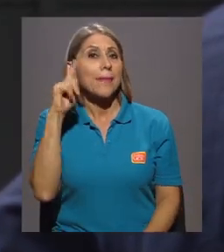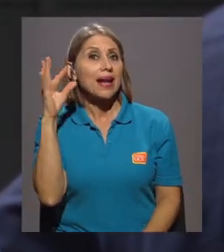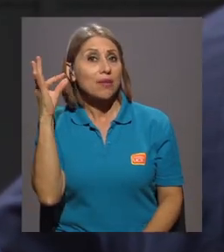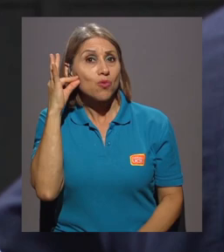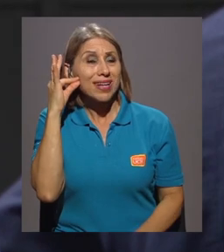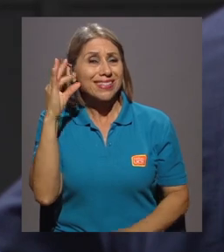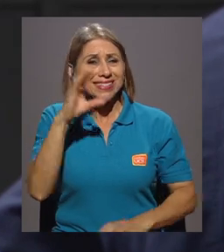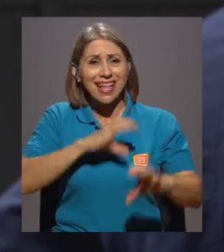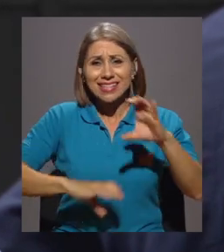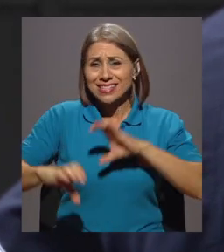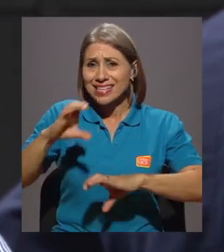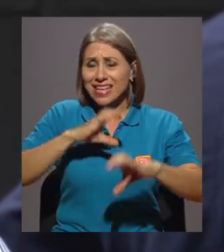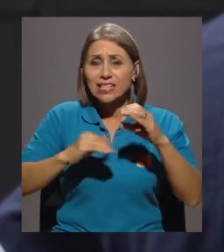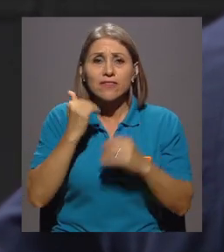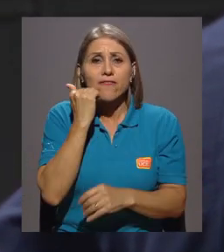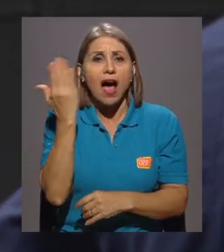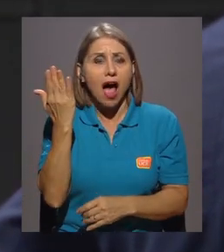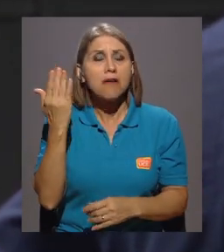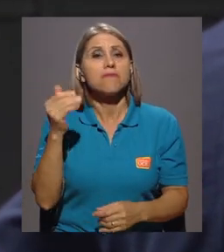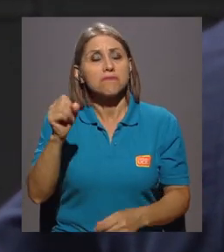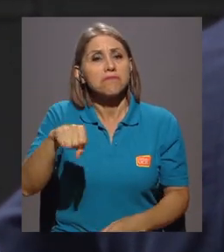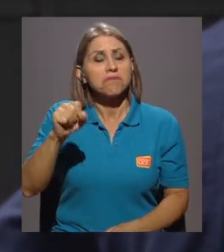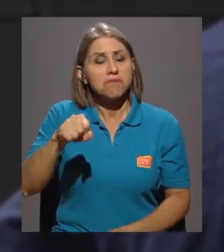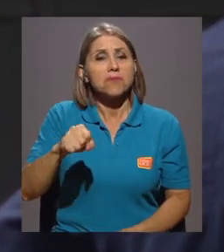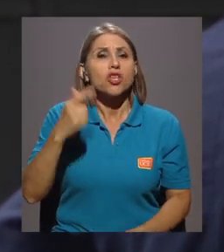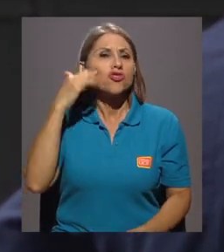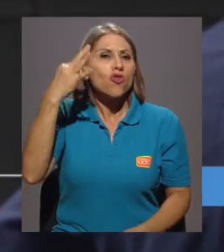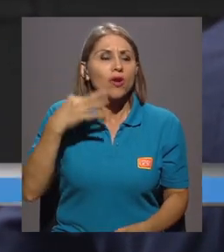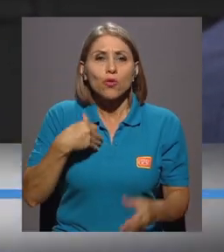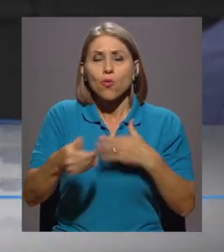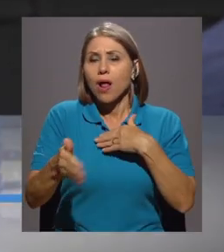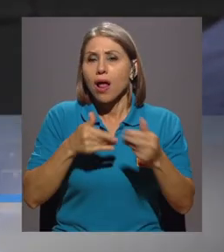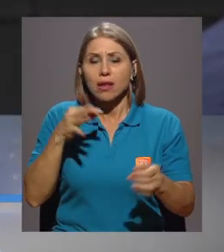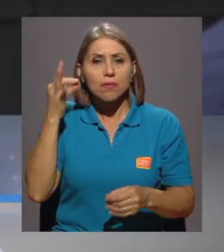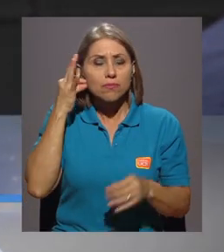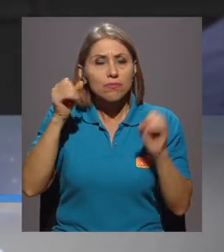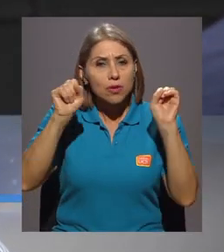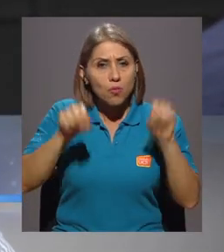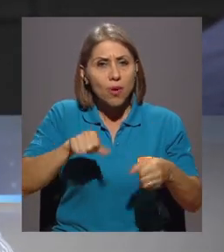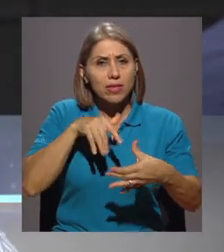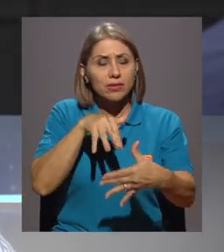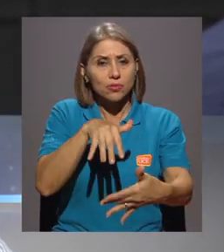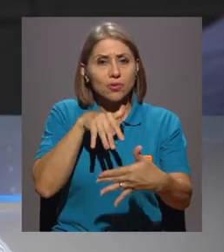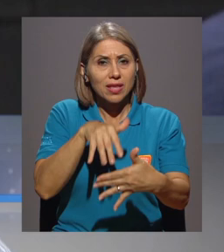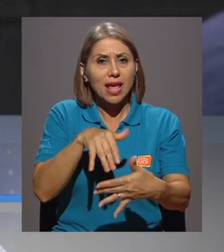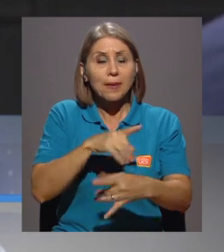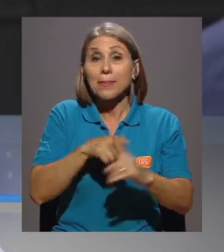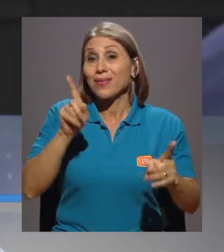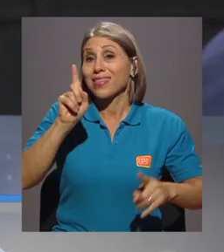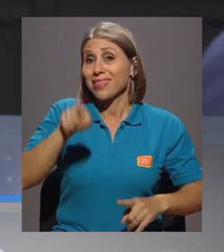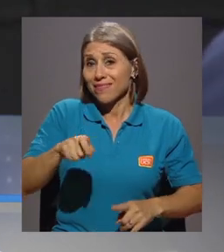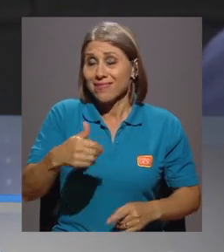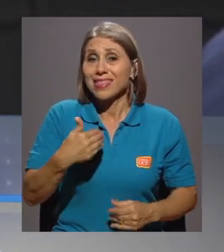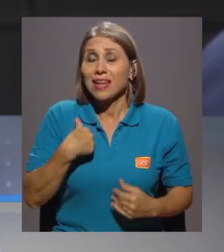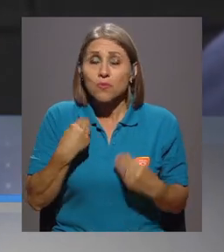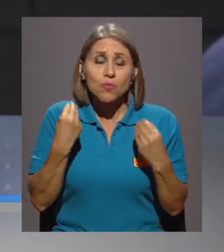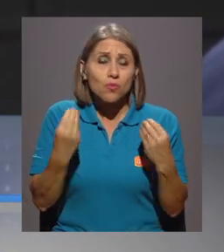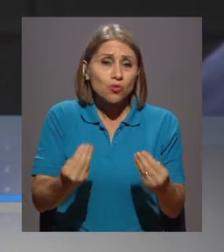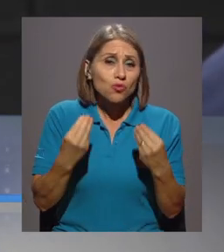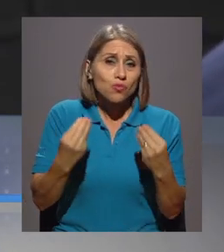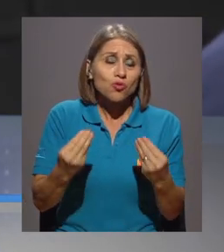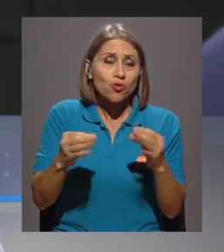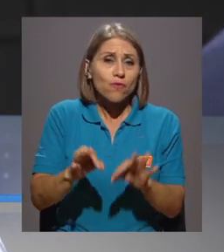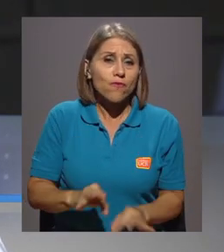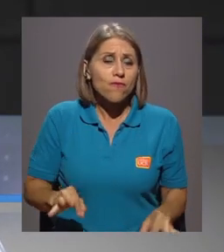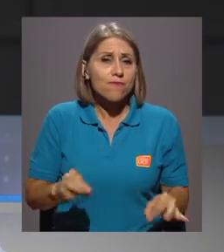las mujeres es, yo siento que es bastante fácil. Creo que cualquier mujer puede estudiarlo. Lo que hay que tener es